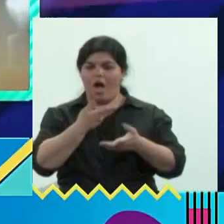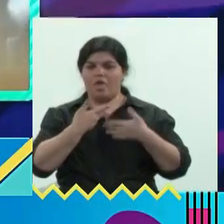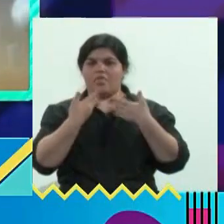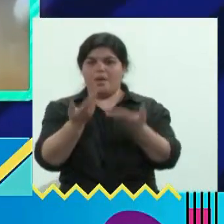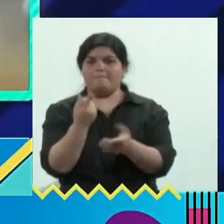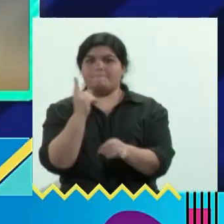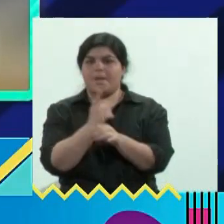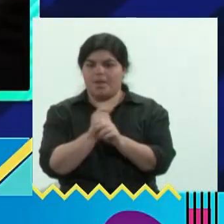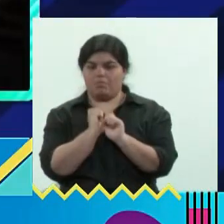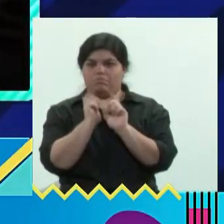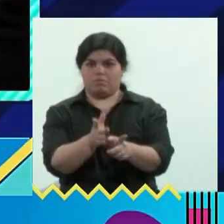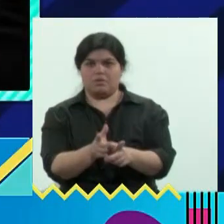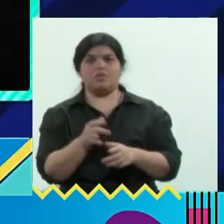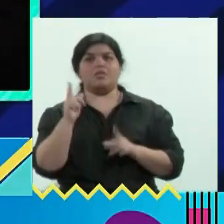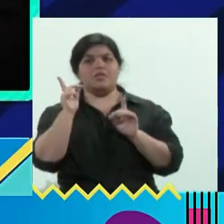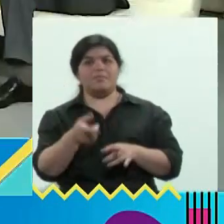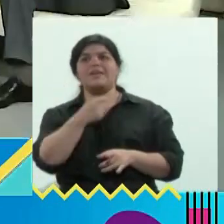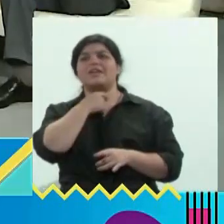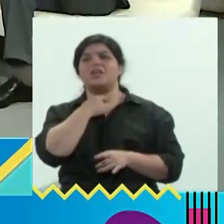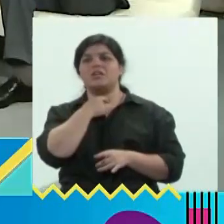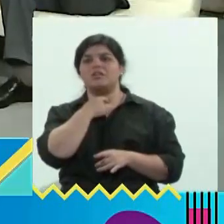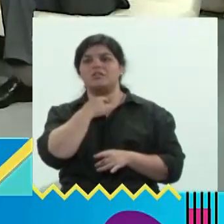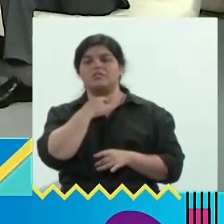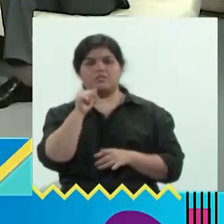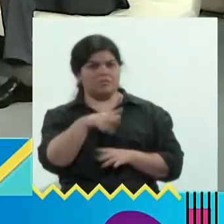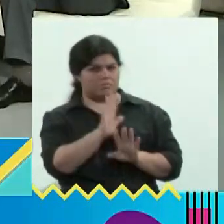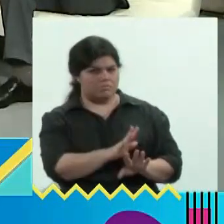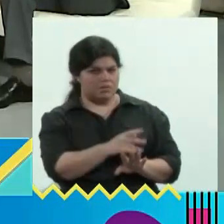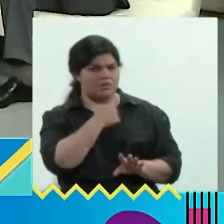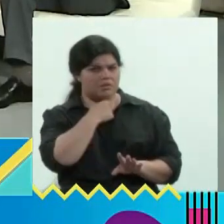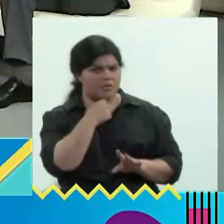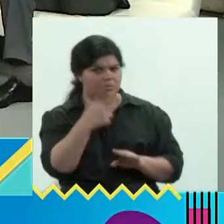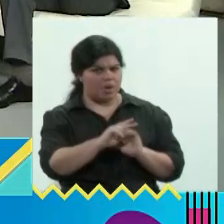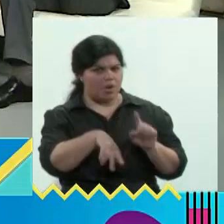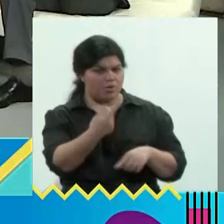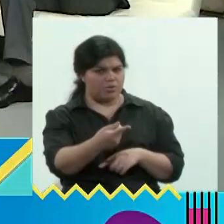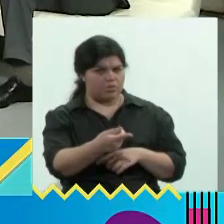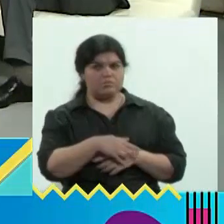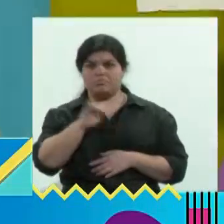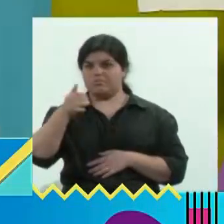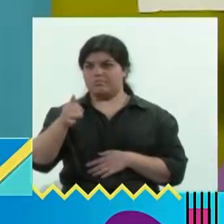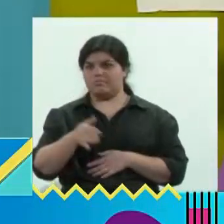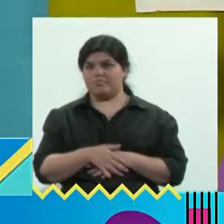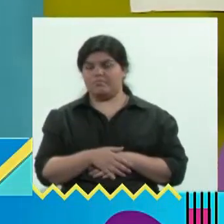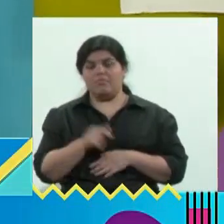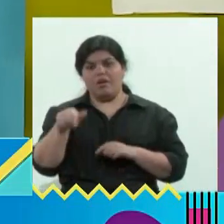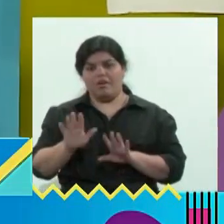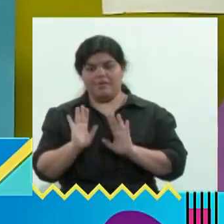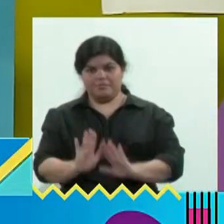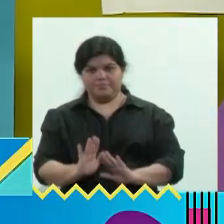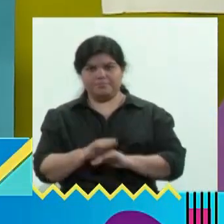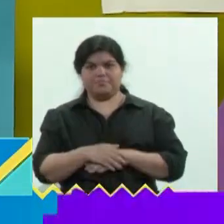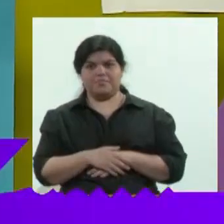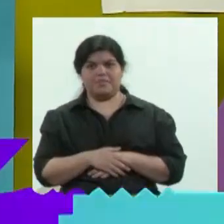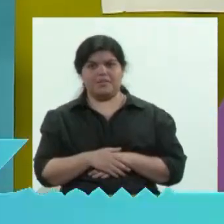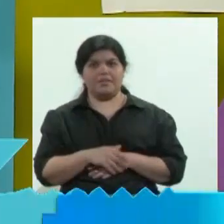quería plantear un punto adicional que a mí me parece... Héctor, ¿te parece que lo dejemos para el próximo bloque? Bien. Porque nos tenemos que ir a un corte, pero nos vamos a quedar, por supuesto, con